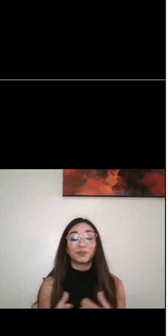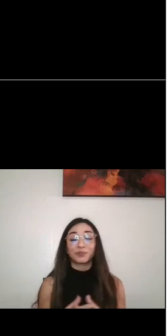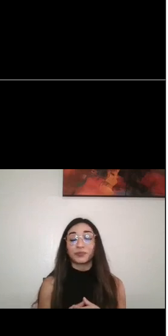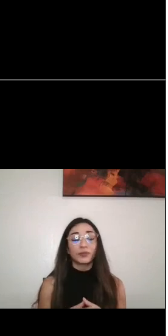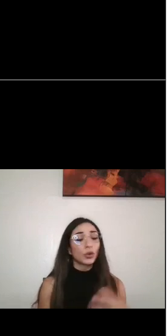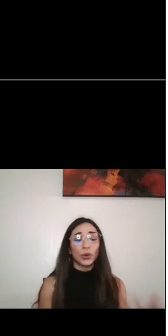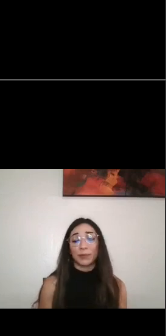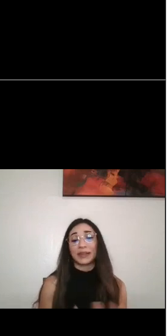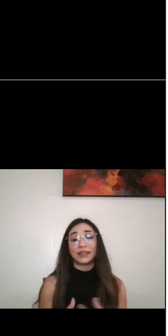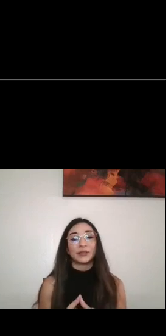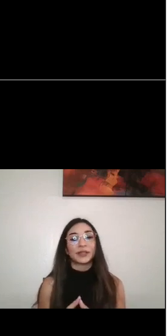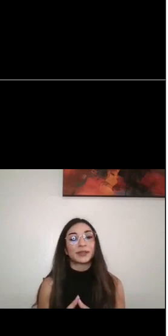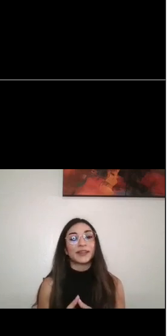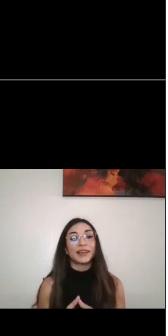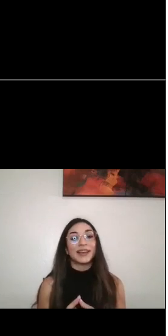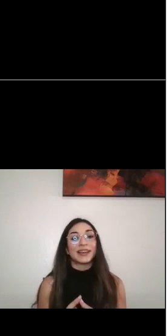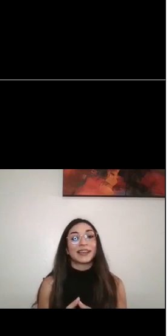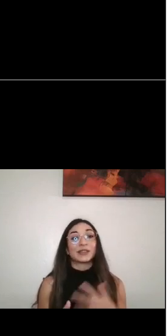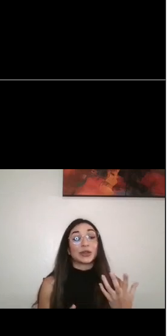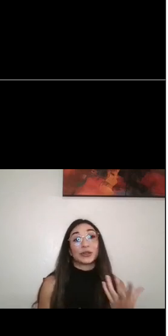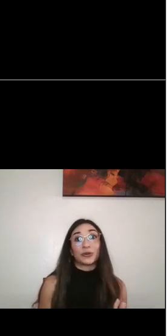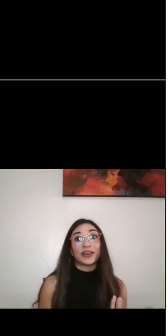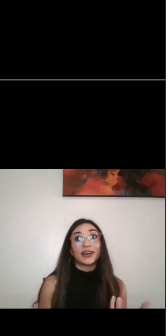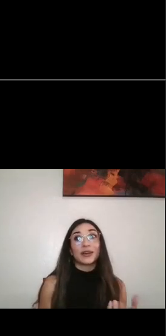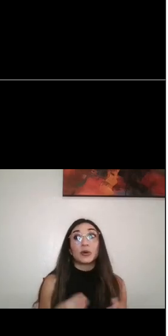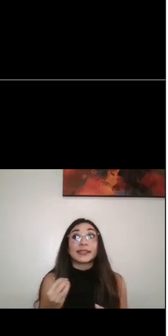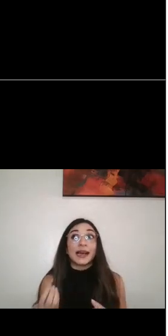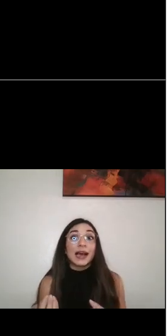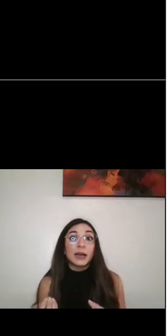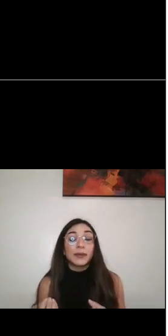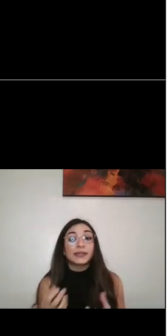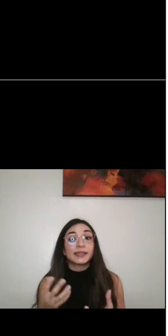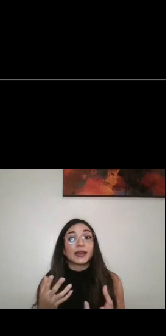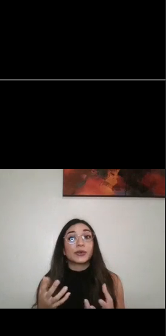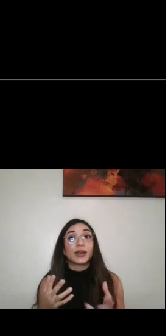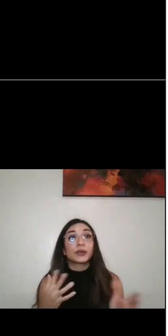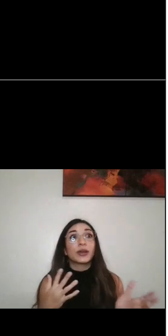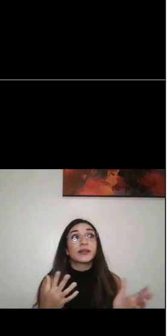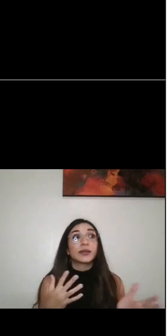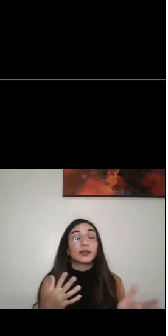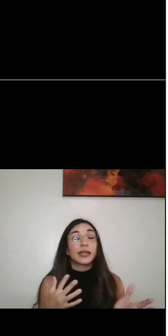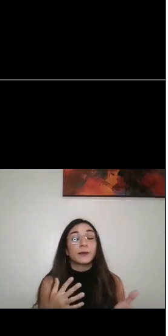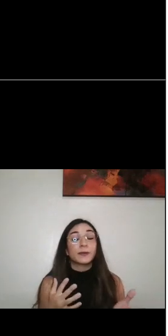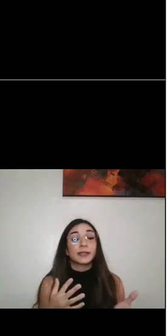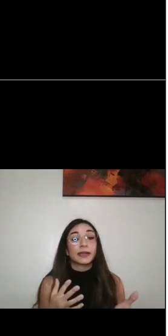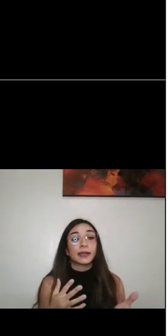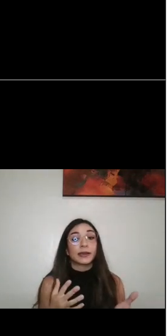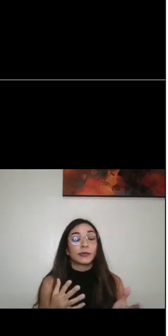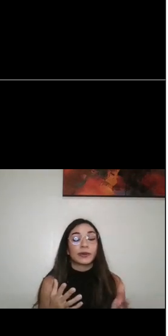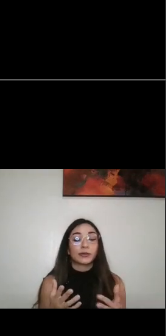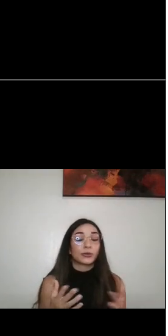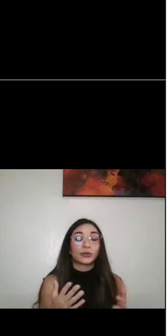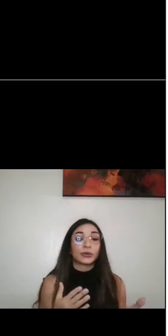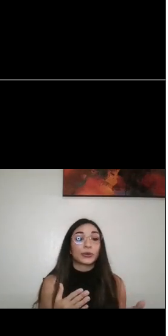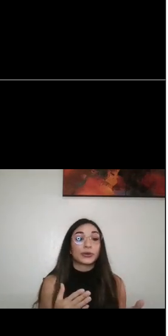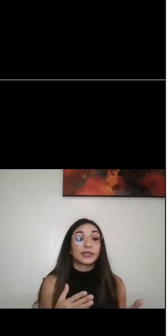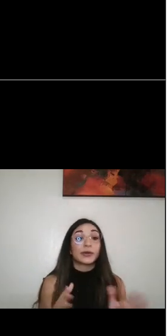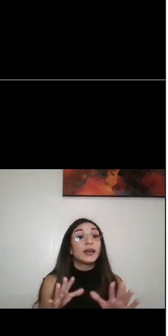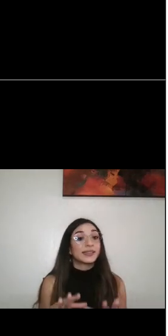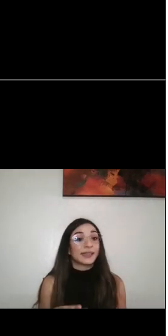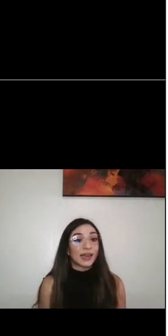mamá, o hermanitos inclusive, que sonrían o que se calmen, si estaban llorando una vez que oyen la voz de una voz con un